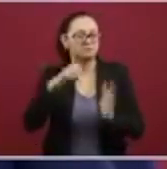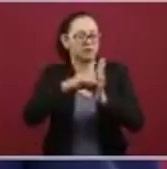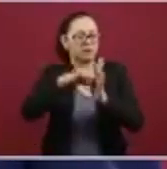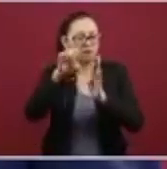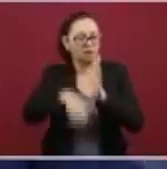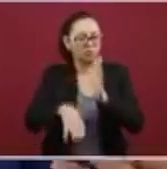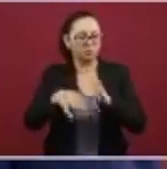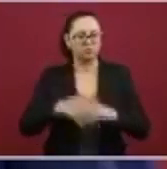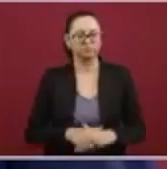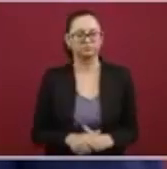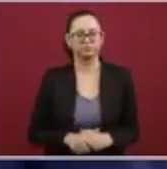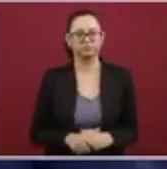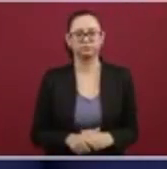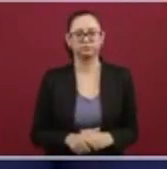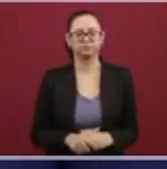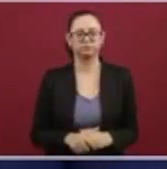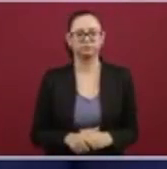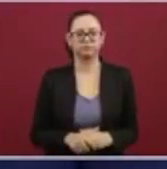Extraer,